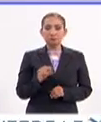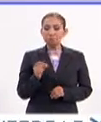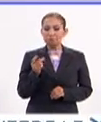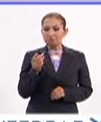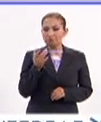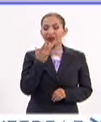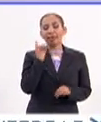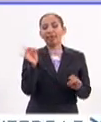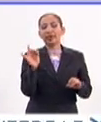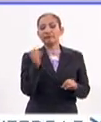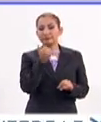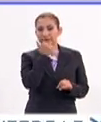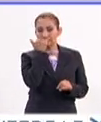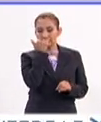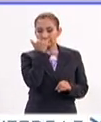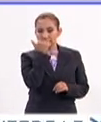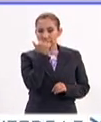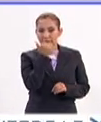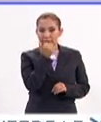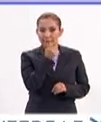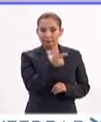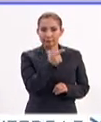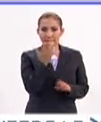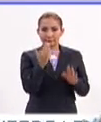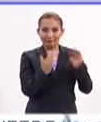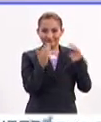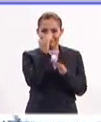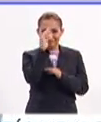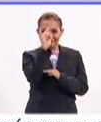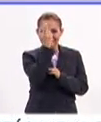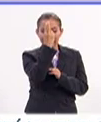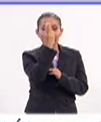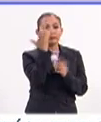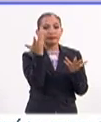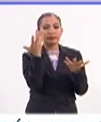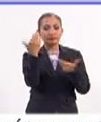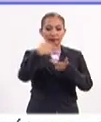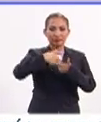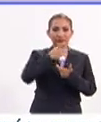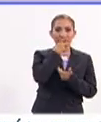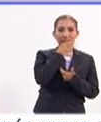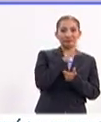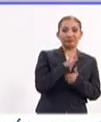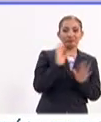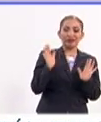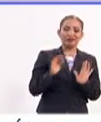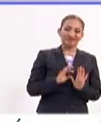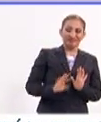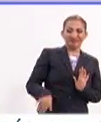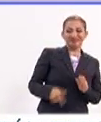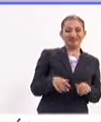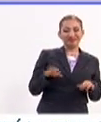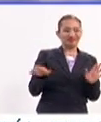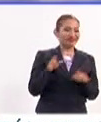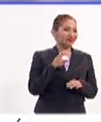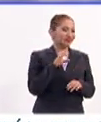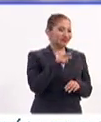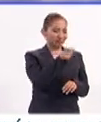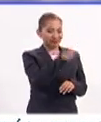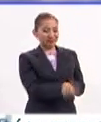fácil en alumnos de nivel superior involucrar a los padres, ¿no? Porque ya estás hablando